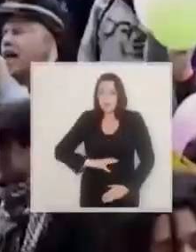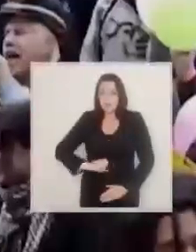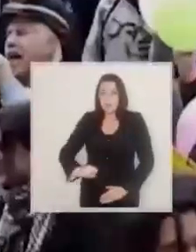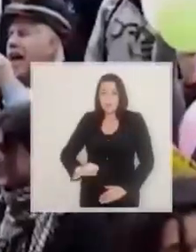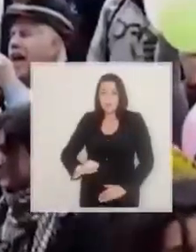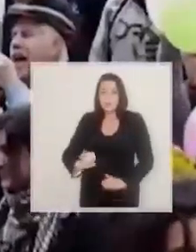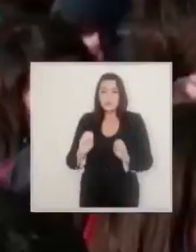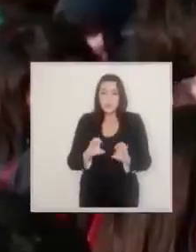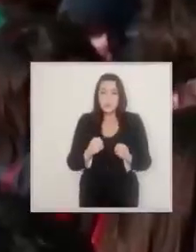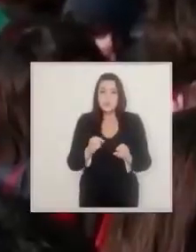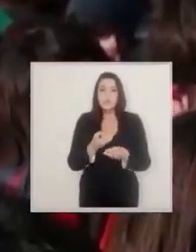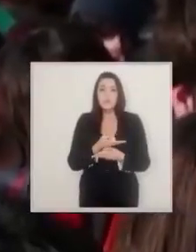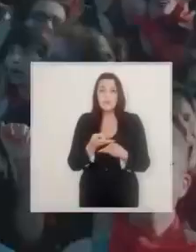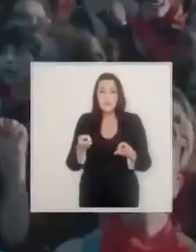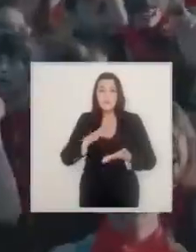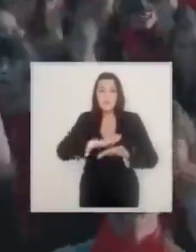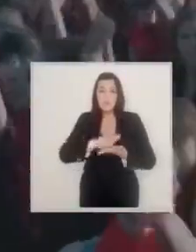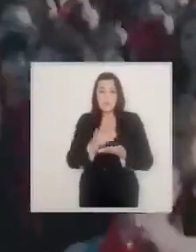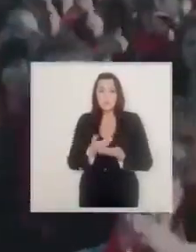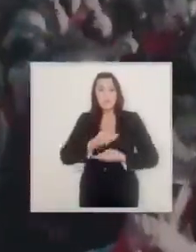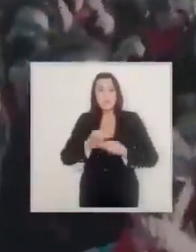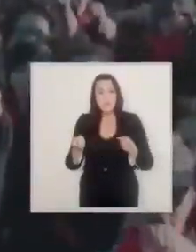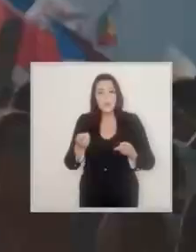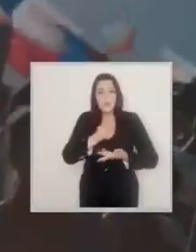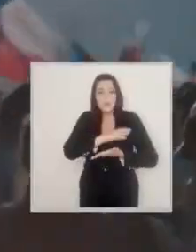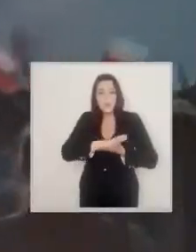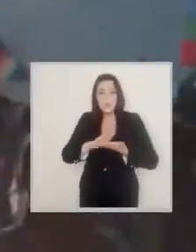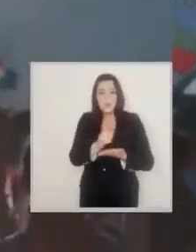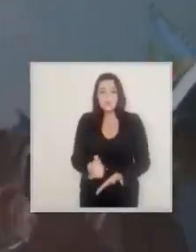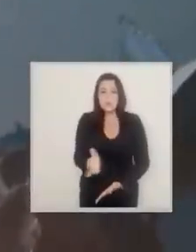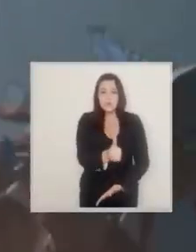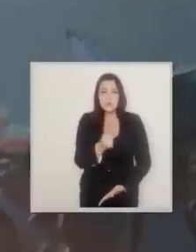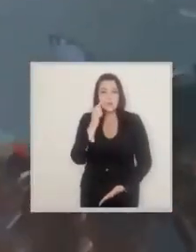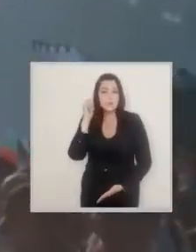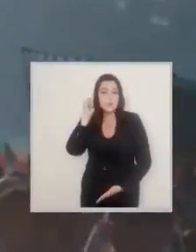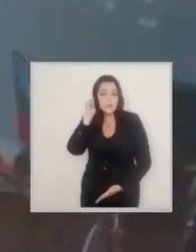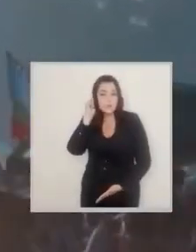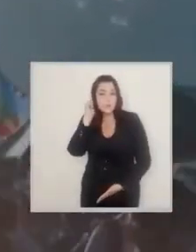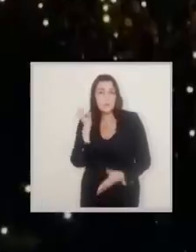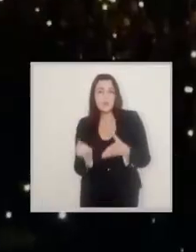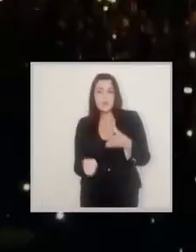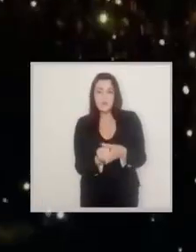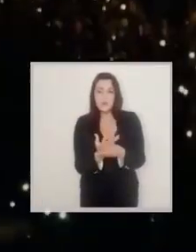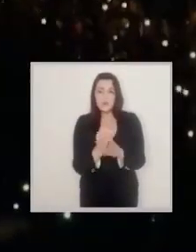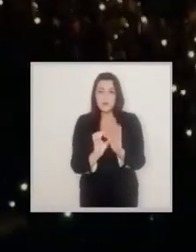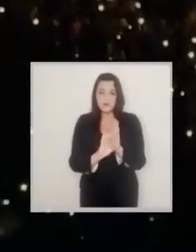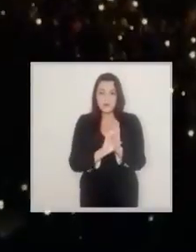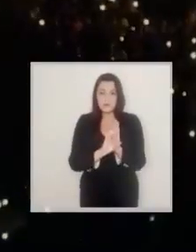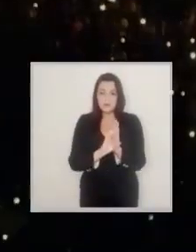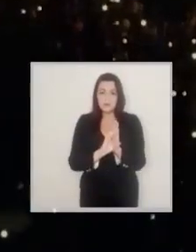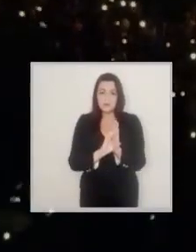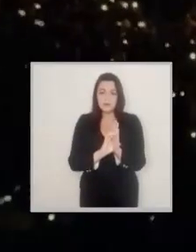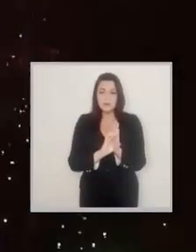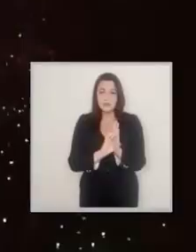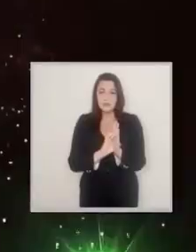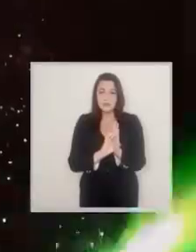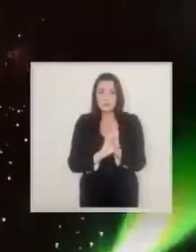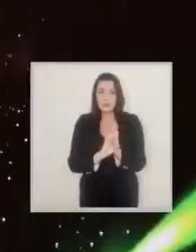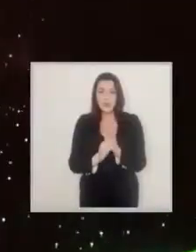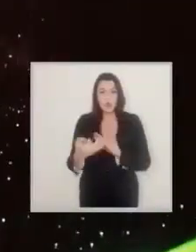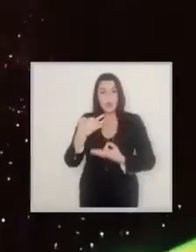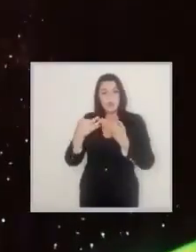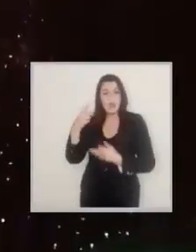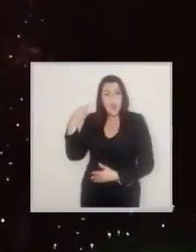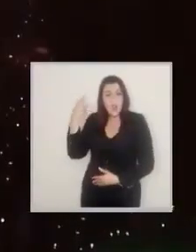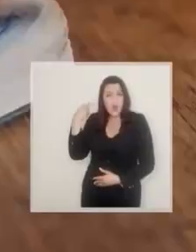aborto, por la educación pública, la salud pública y gratuita para todas y todos, y por una nueva constitución. Nos trataron